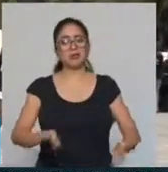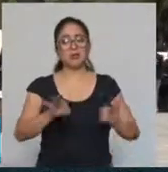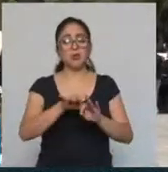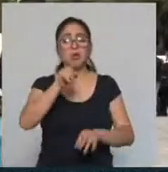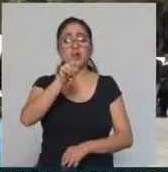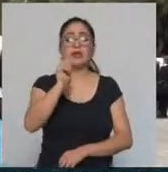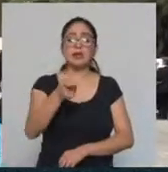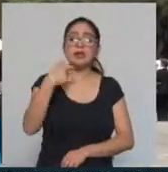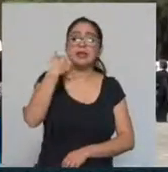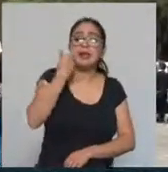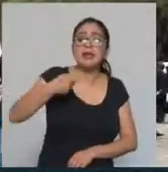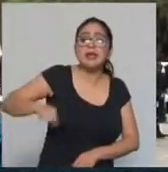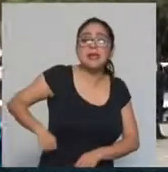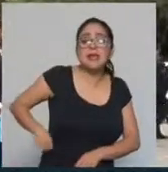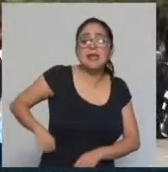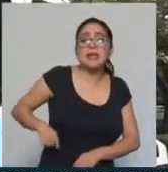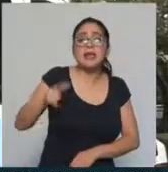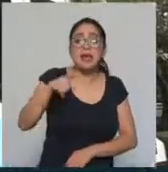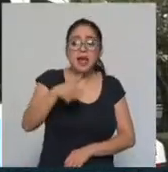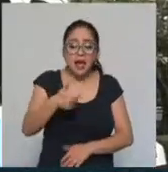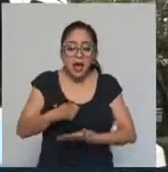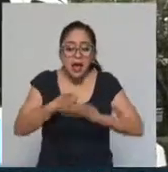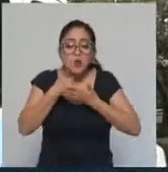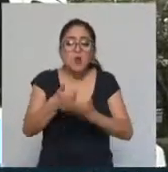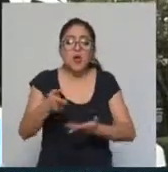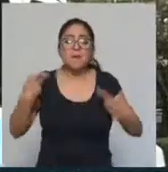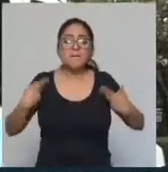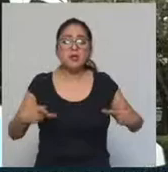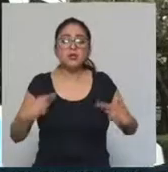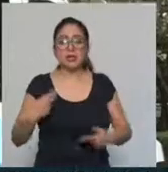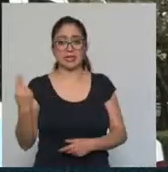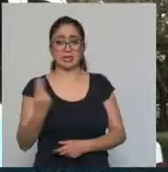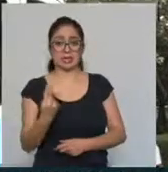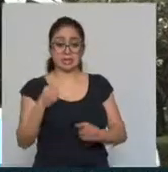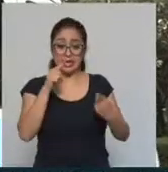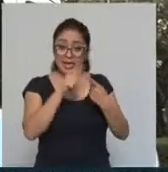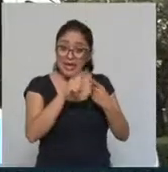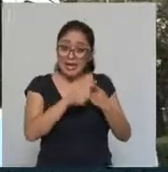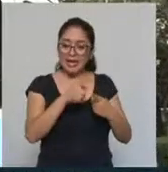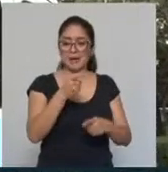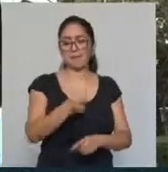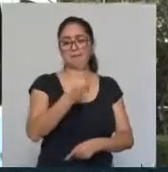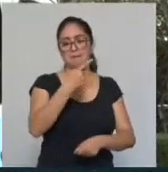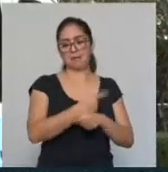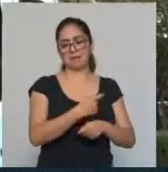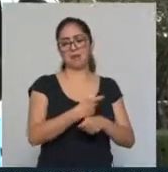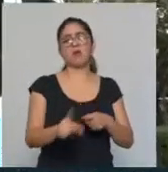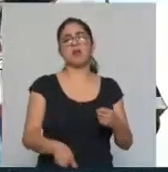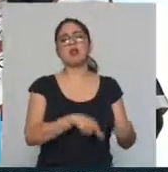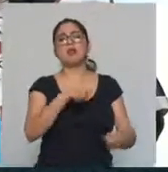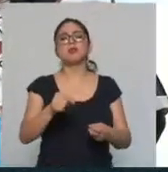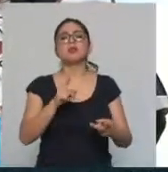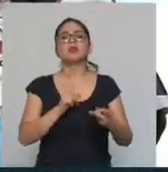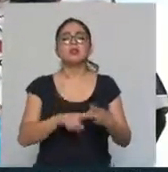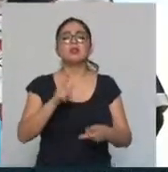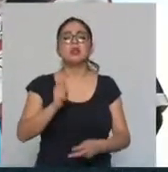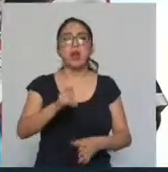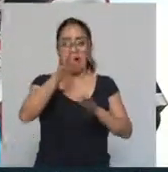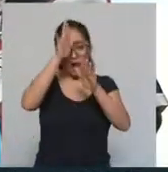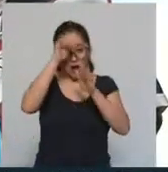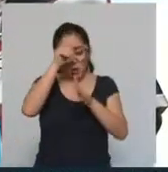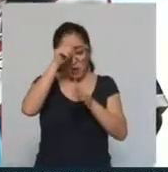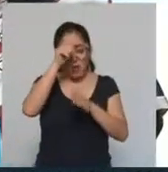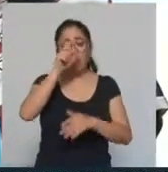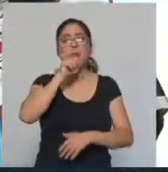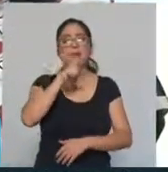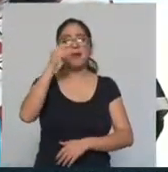interés por querer ayudar a quien más lo necesita, ¿no? Sí. Eso es principal. Y otra de las cosas, pues necesitamos también compromiso y tiempo para